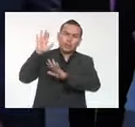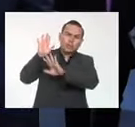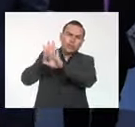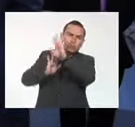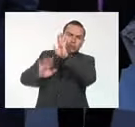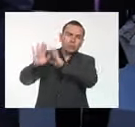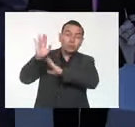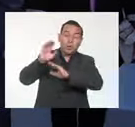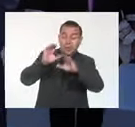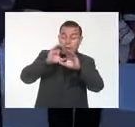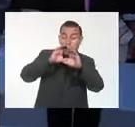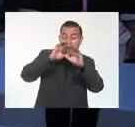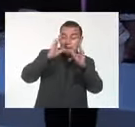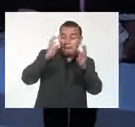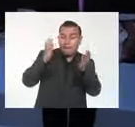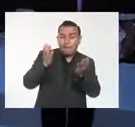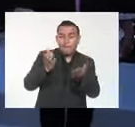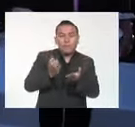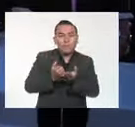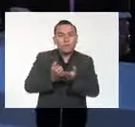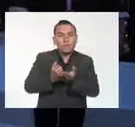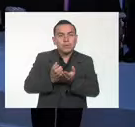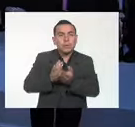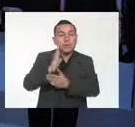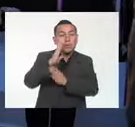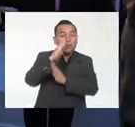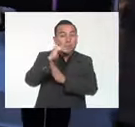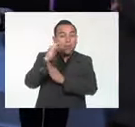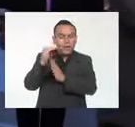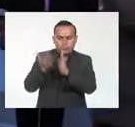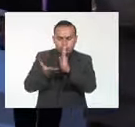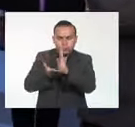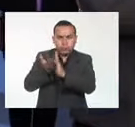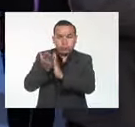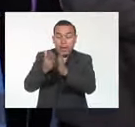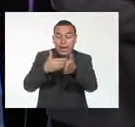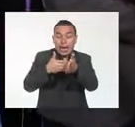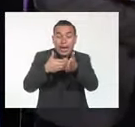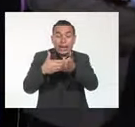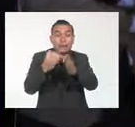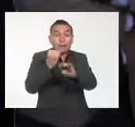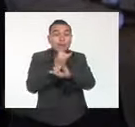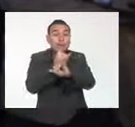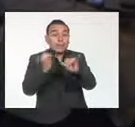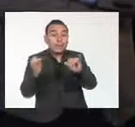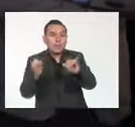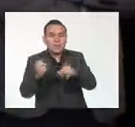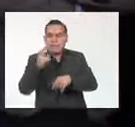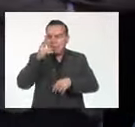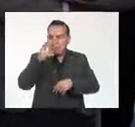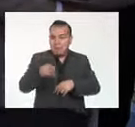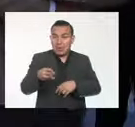grandes países, las potencias mundiales, empezaron a ser independientes en uno de estos momentos.